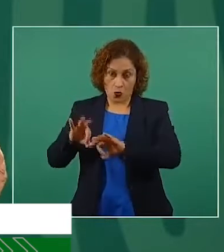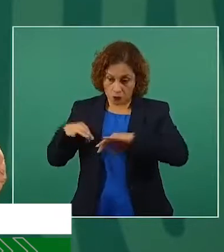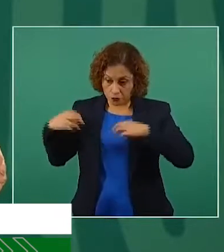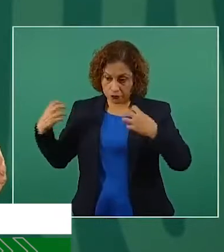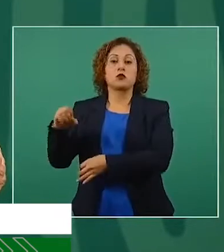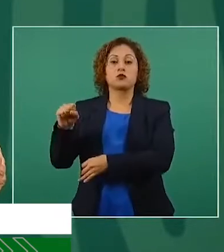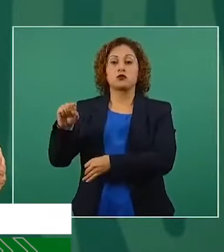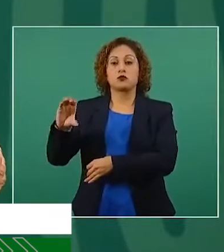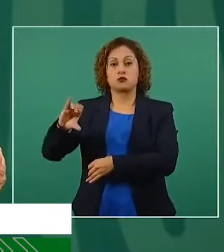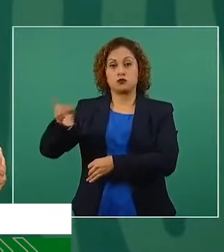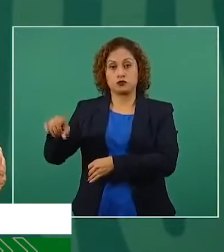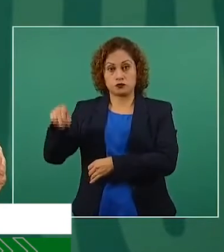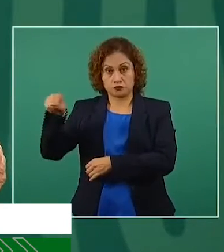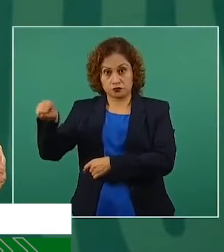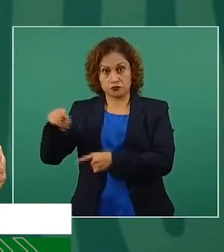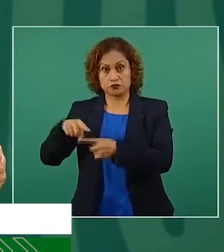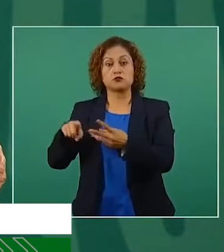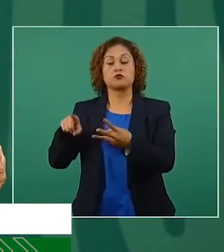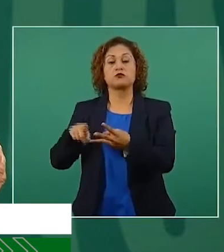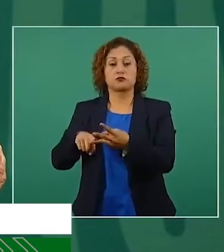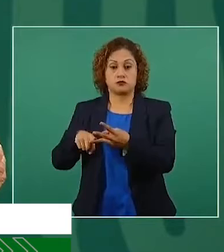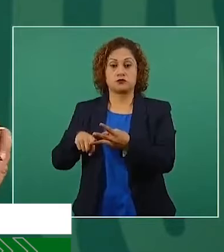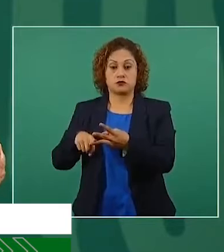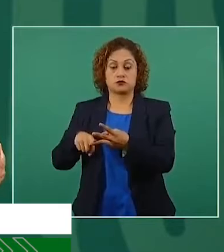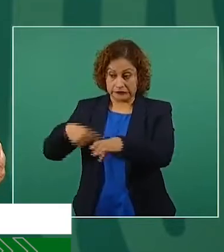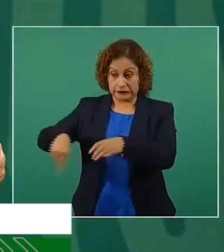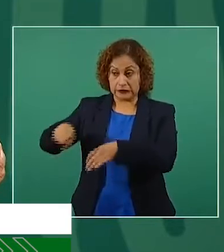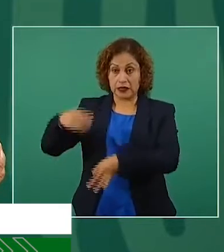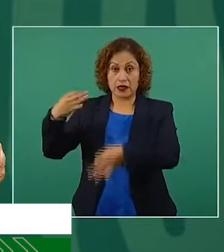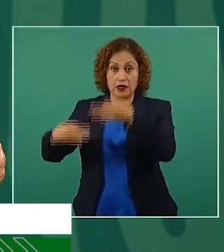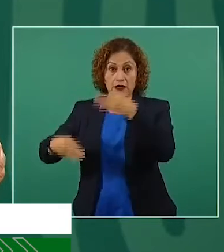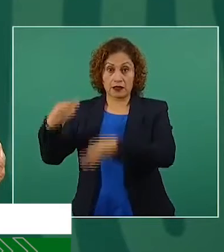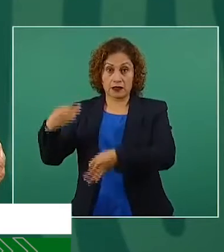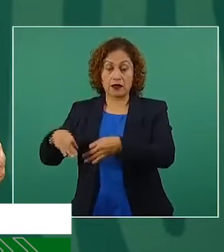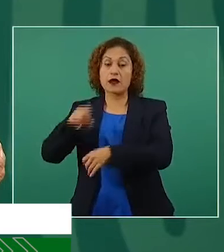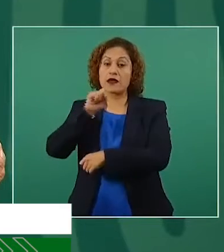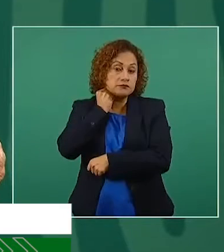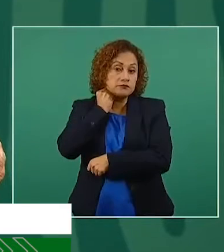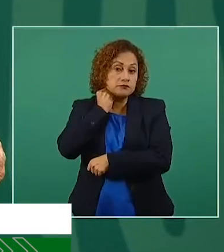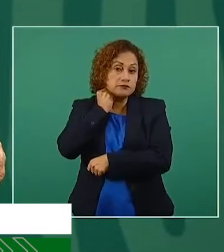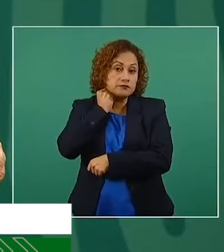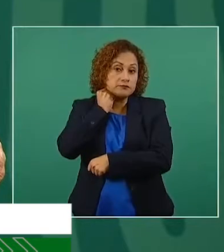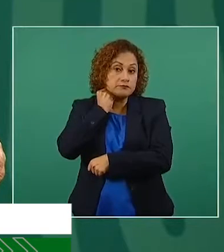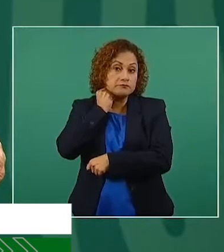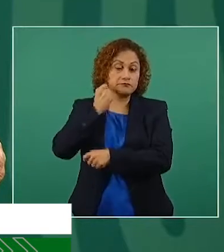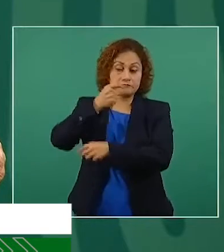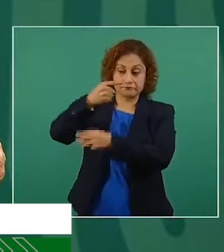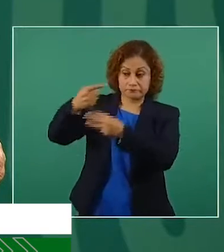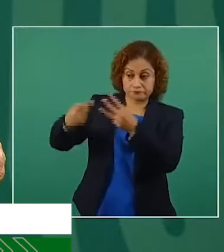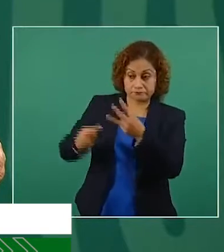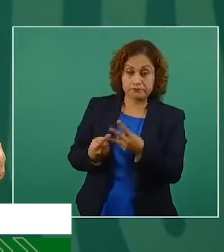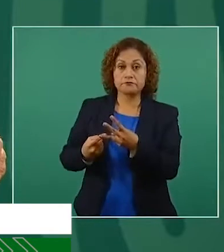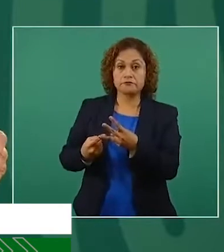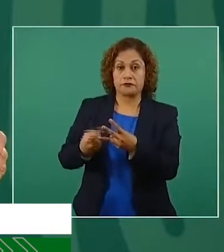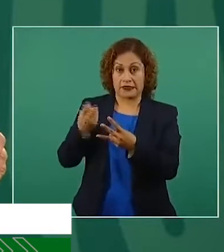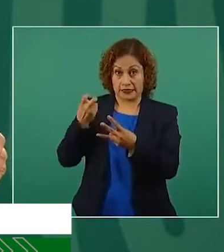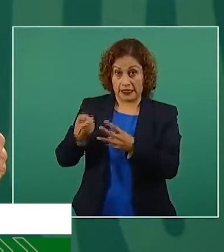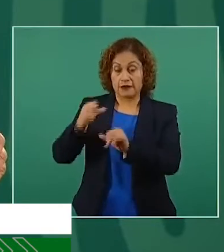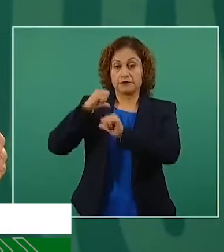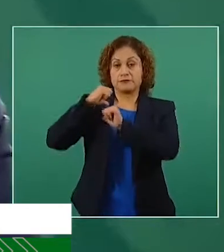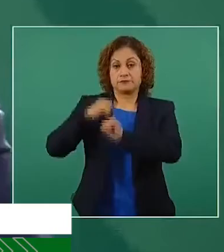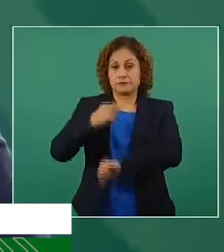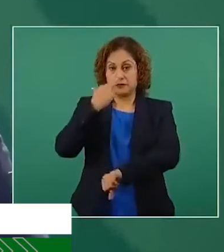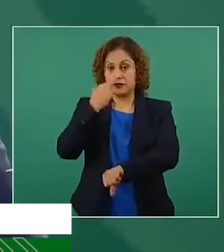Suprema Corte, el Poder Legislativo, en especial el Senado de la República. Son las instituciones que tienen